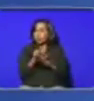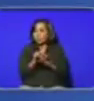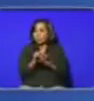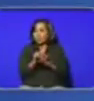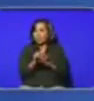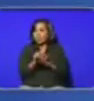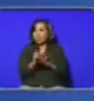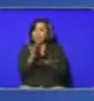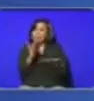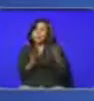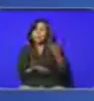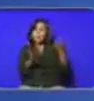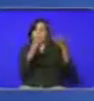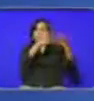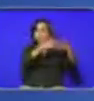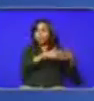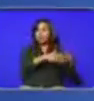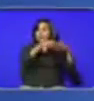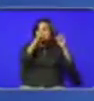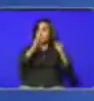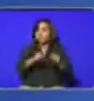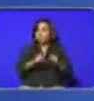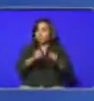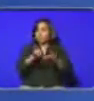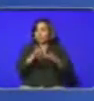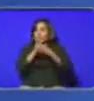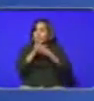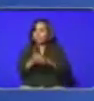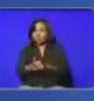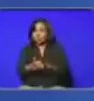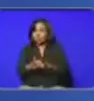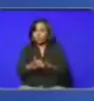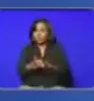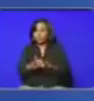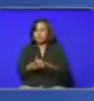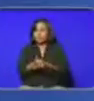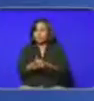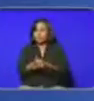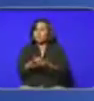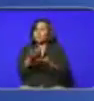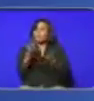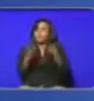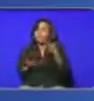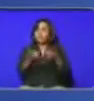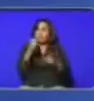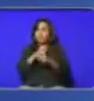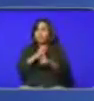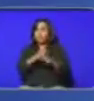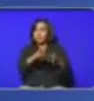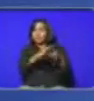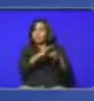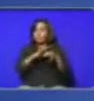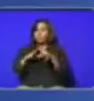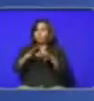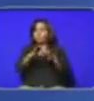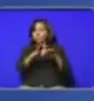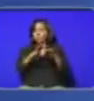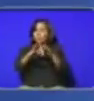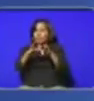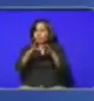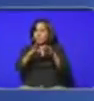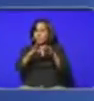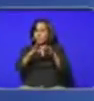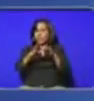pueda ayudar muchísimo. Esto tiene que ser una colaboración. Estamos formando un recurso que de manera inmediata va a atender